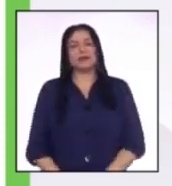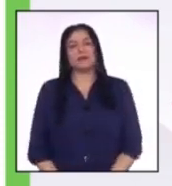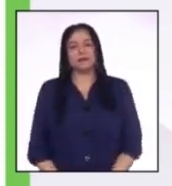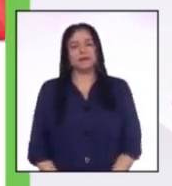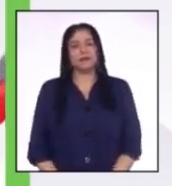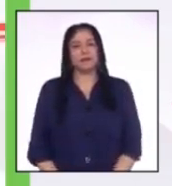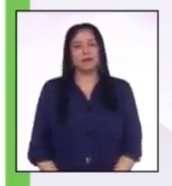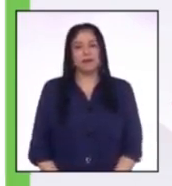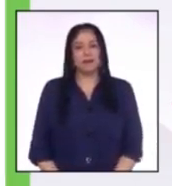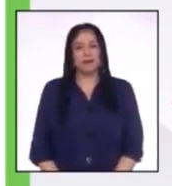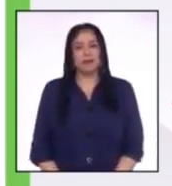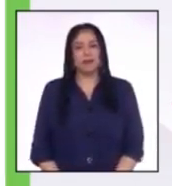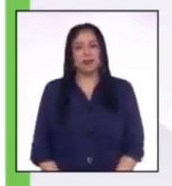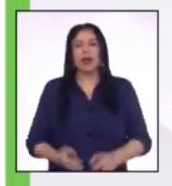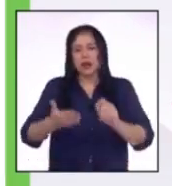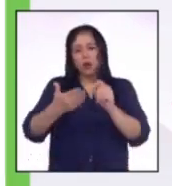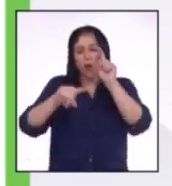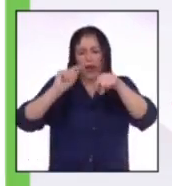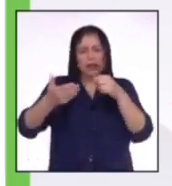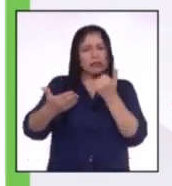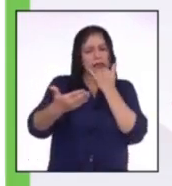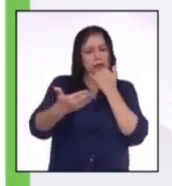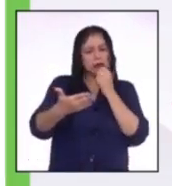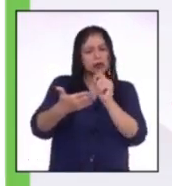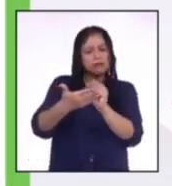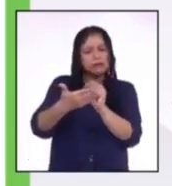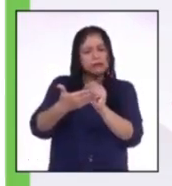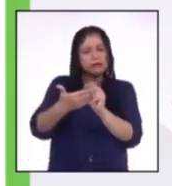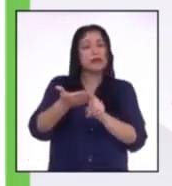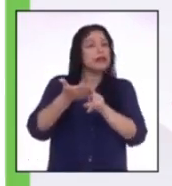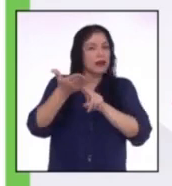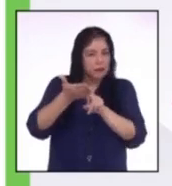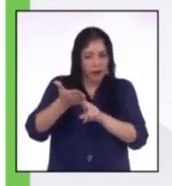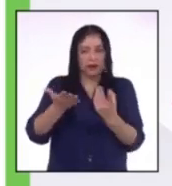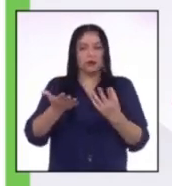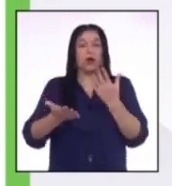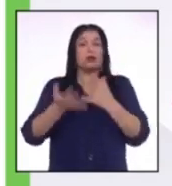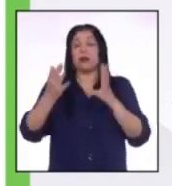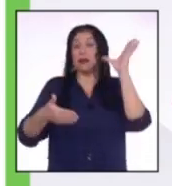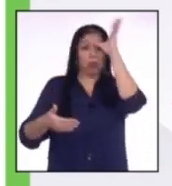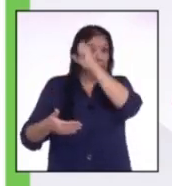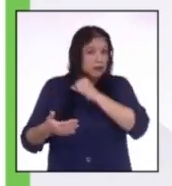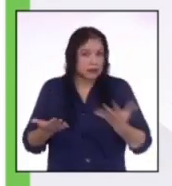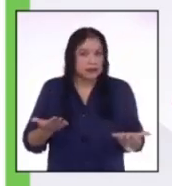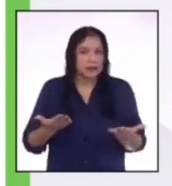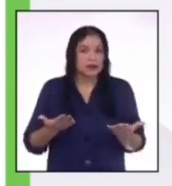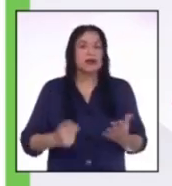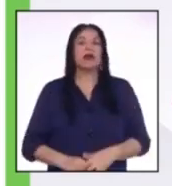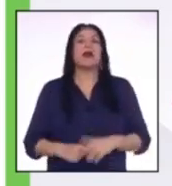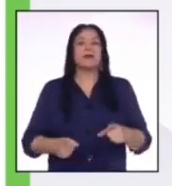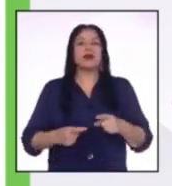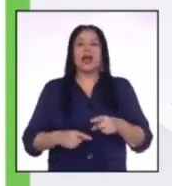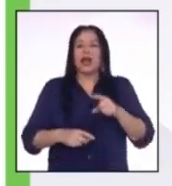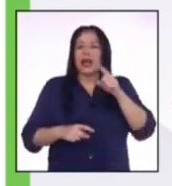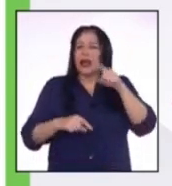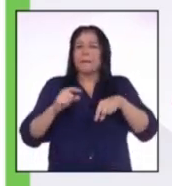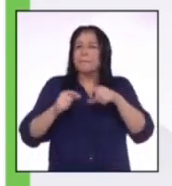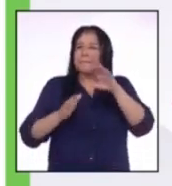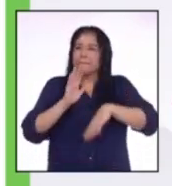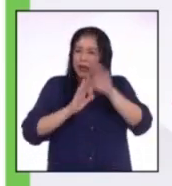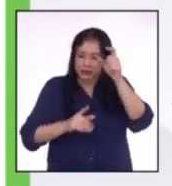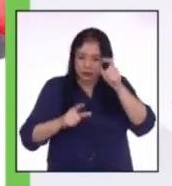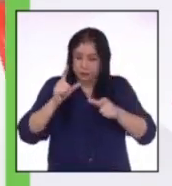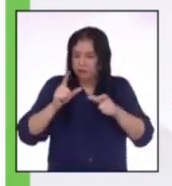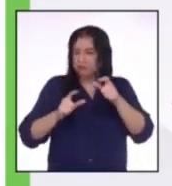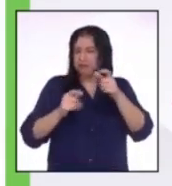nuestro instructivo y corregir cualquier pequeño error que puede haberse escapado ya que hasta el más experto de los